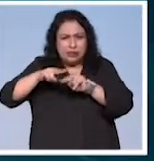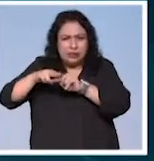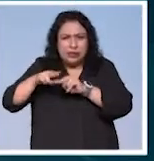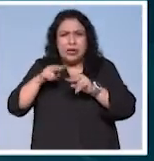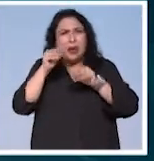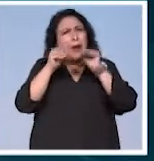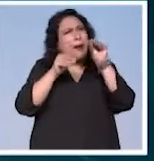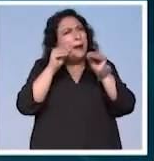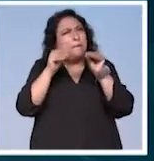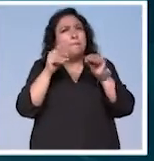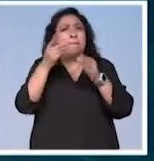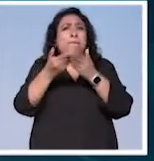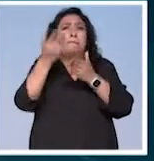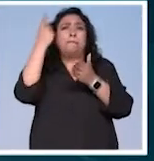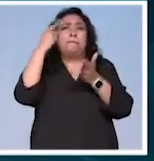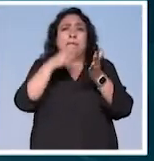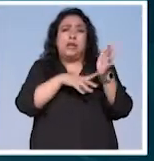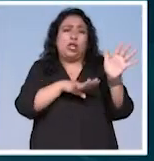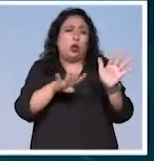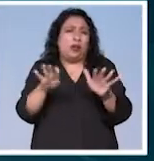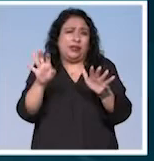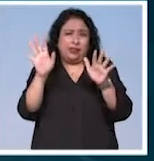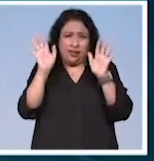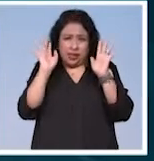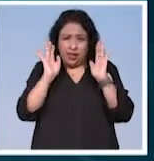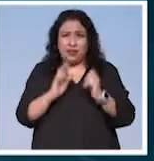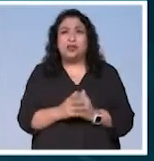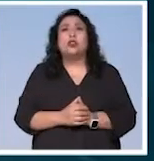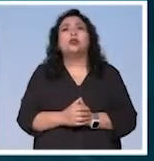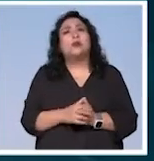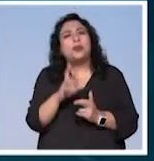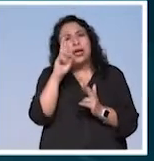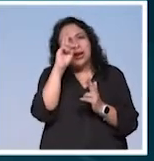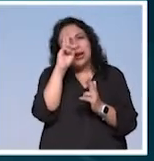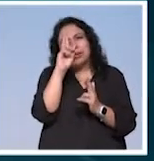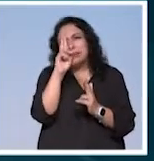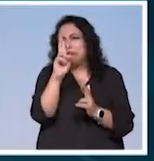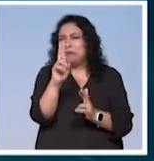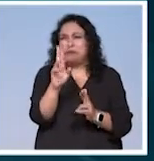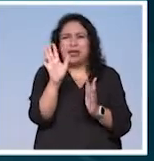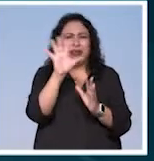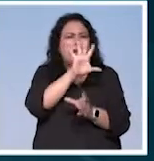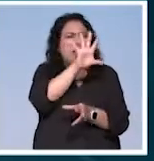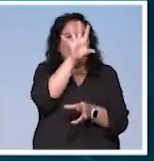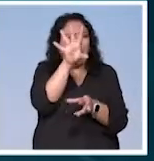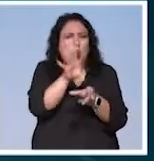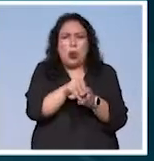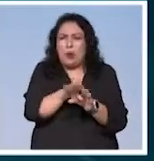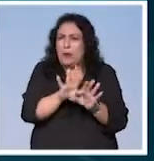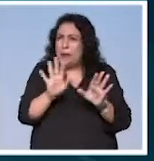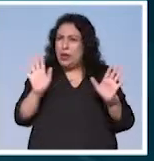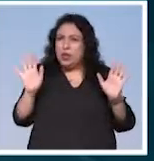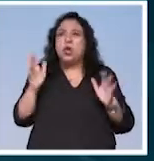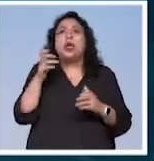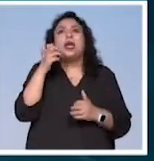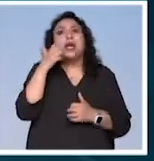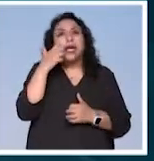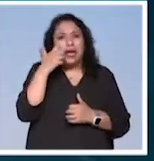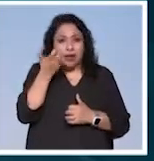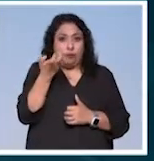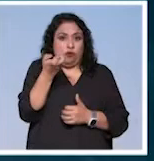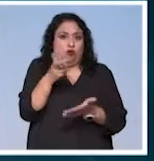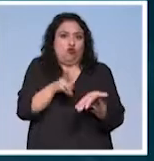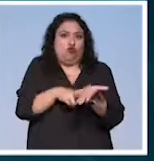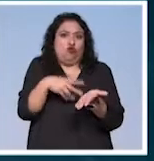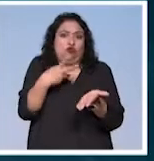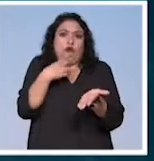mismo decorado de 1900, se respetó totalmente, porque sí queremos que ese es su valor